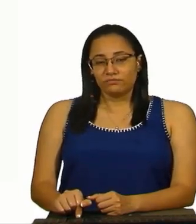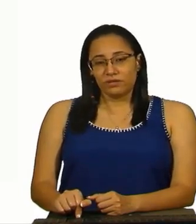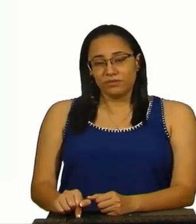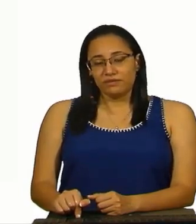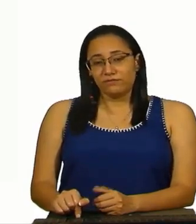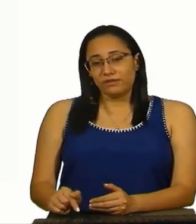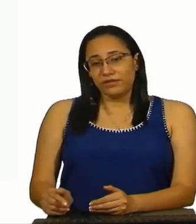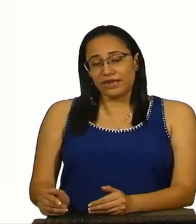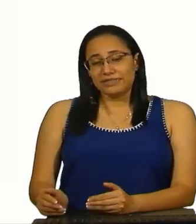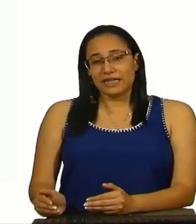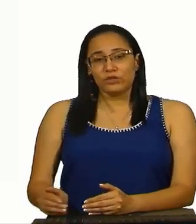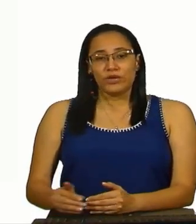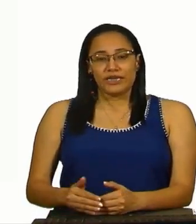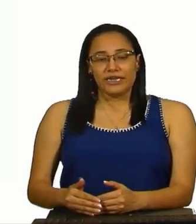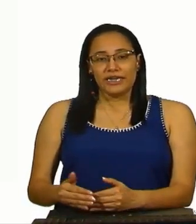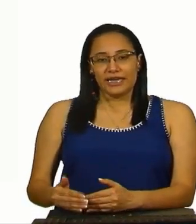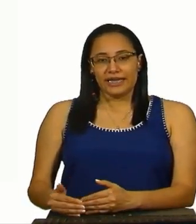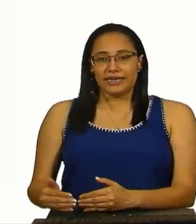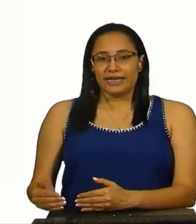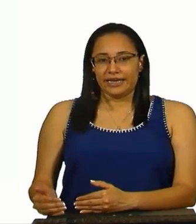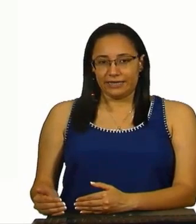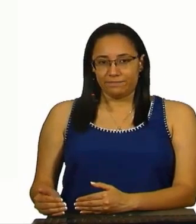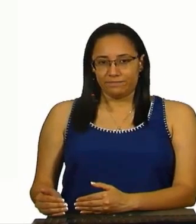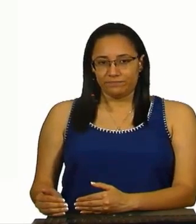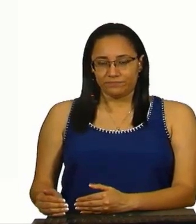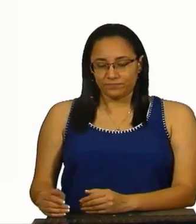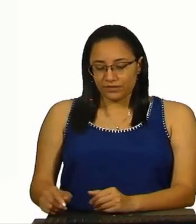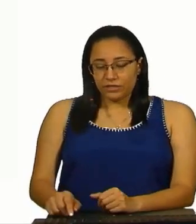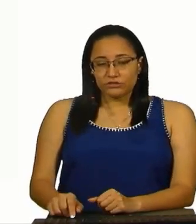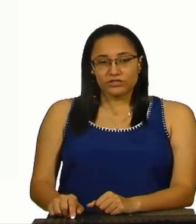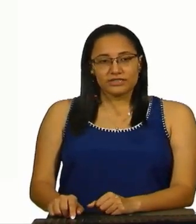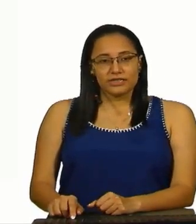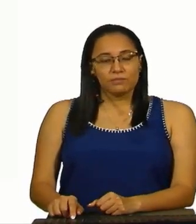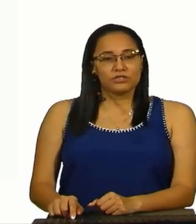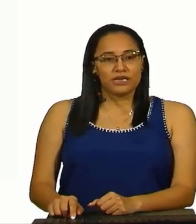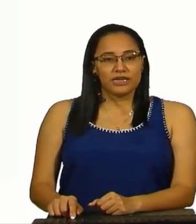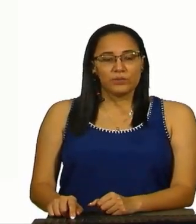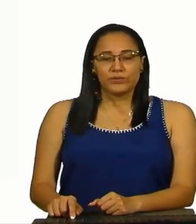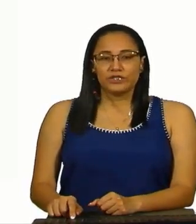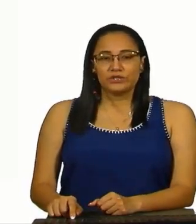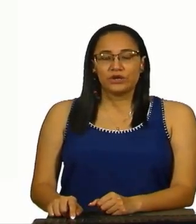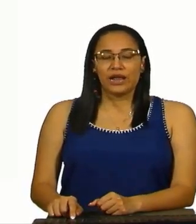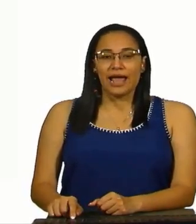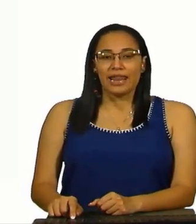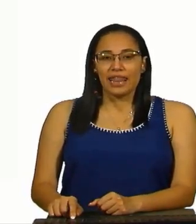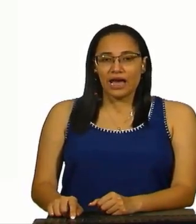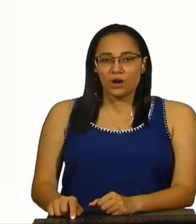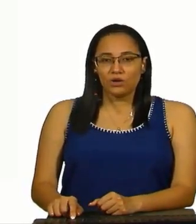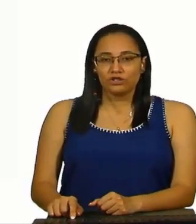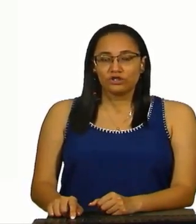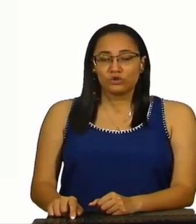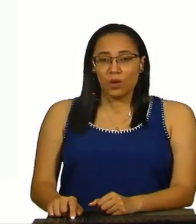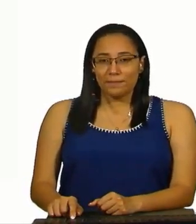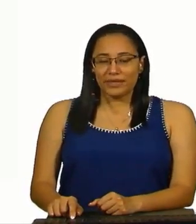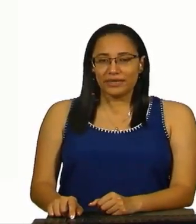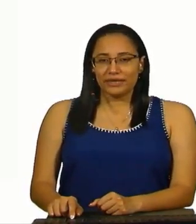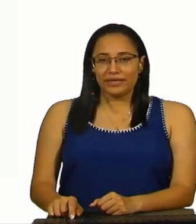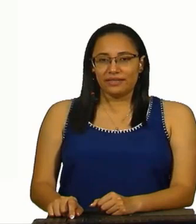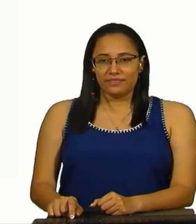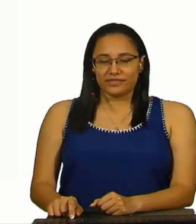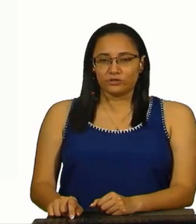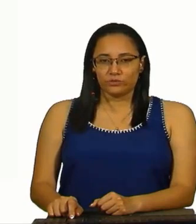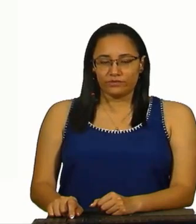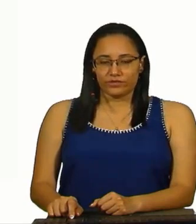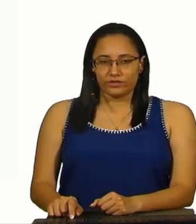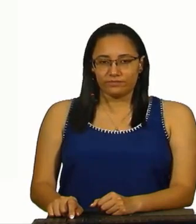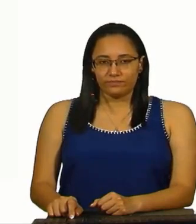con finalizando en ing. Entonces tenemos ahí, we do not allow swimming